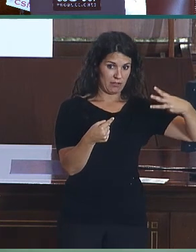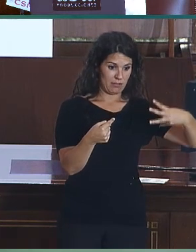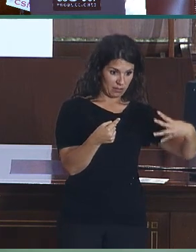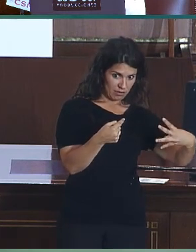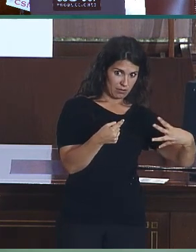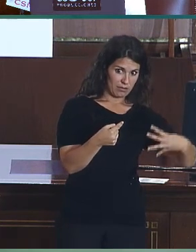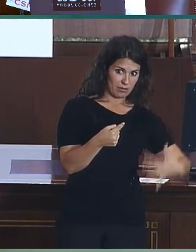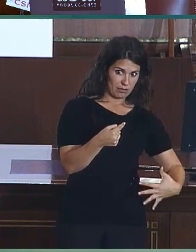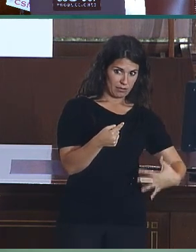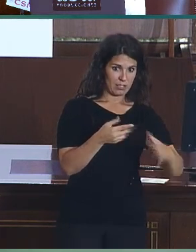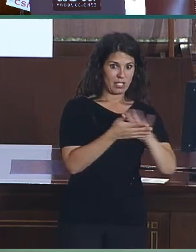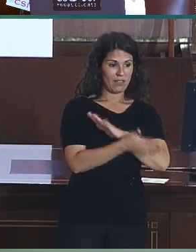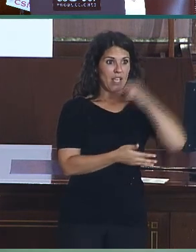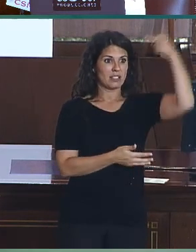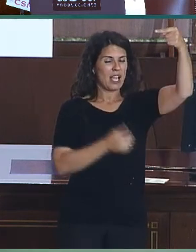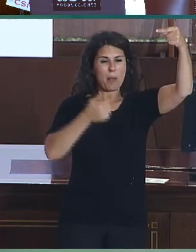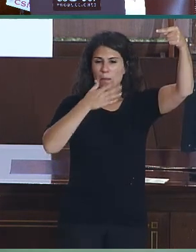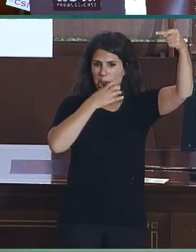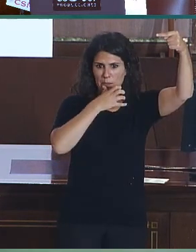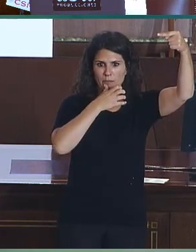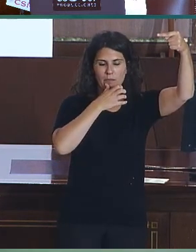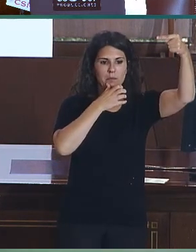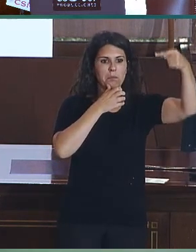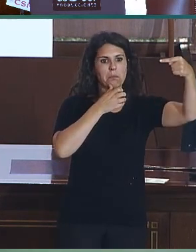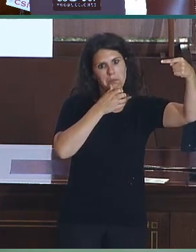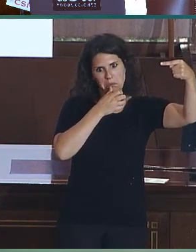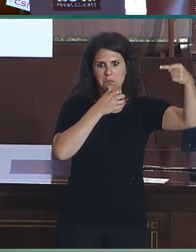descendente de lo más desfavorable a lo más favorable.